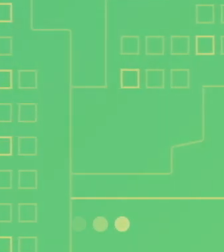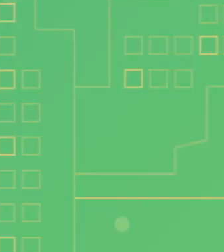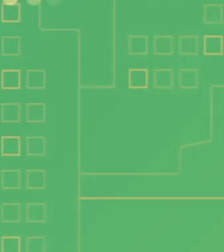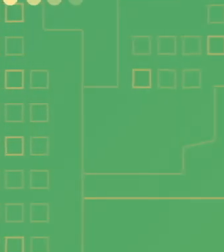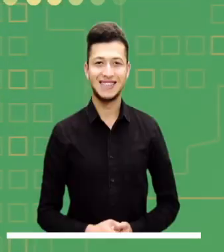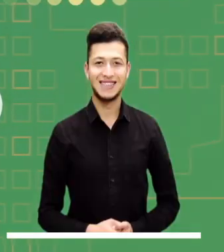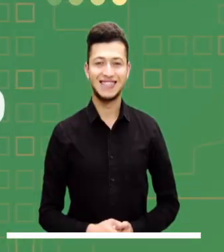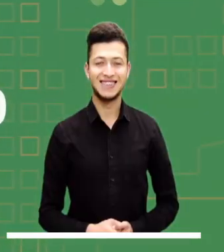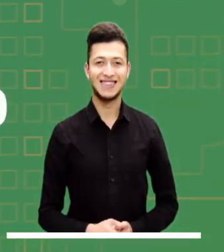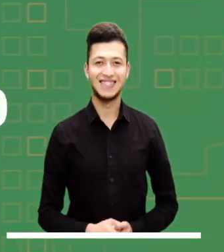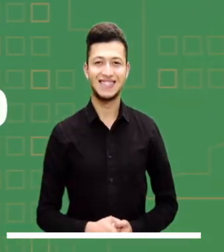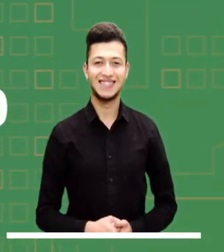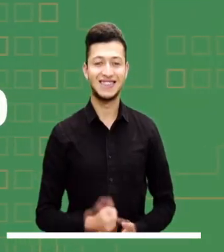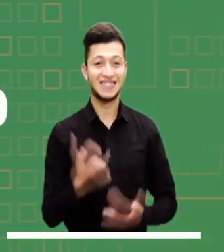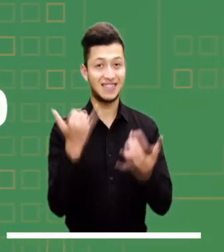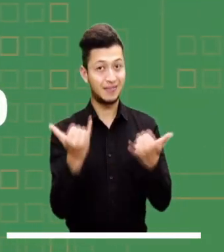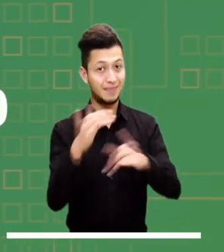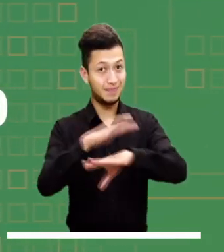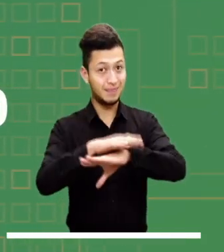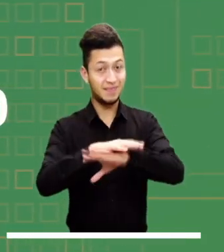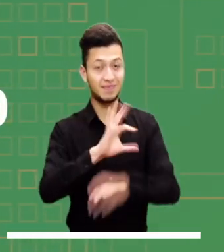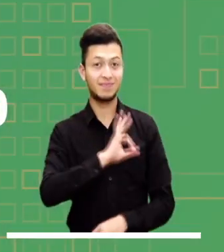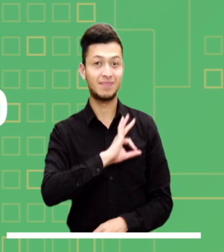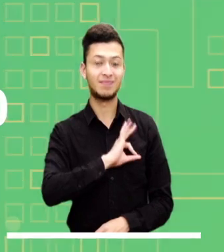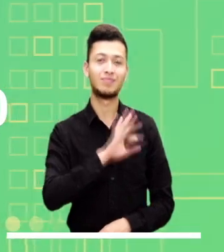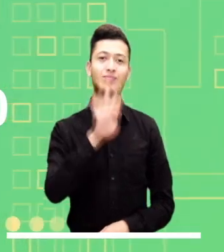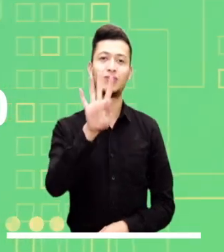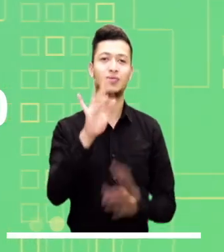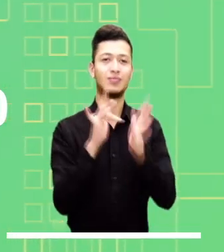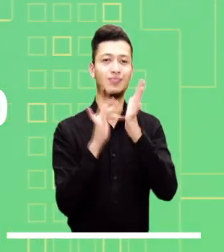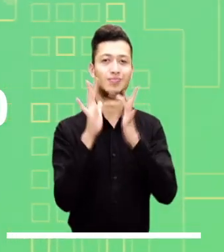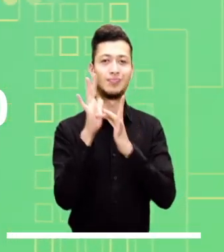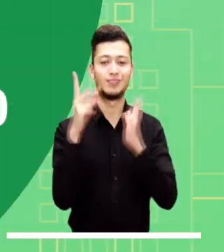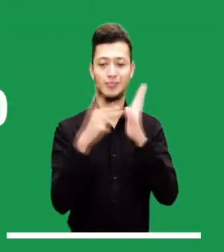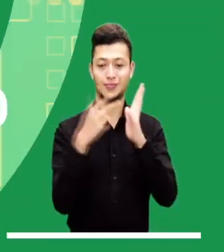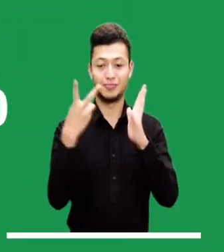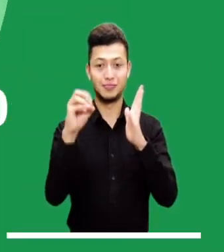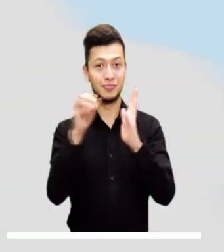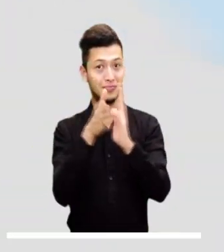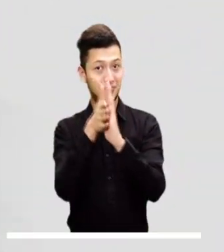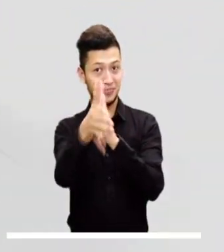Pronóstico del tiempo para la tarde de hoy, sábado 4 de abril de 2020.